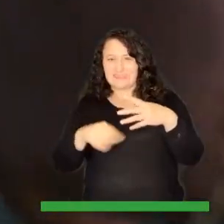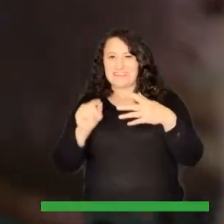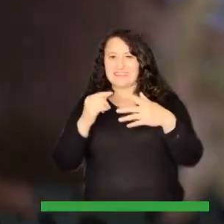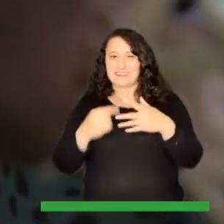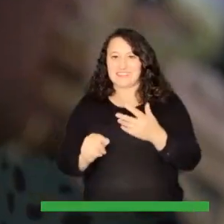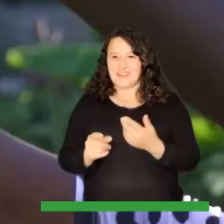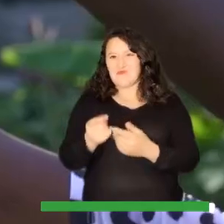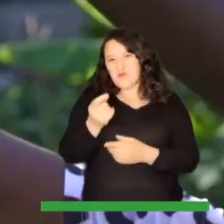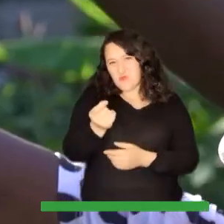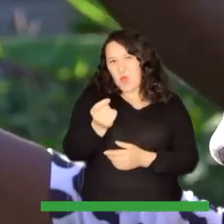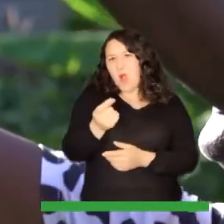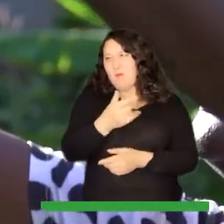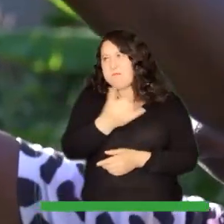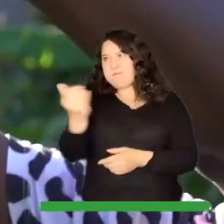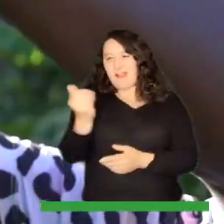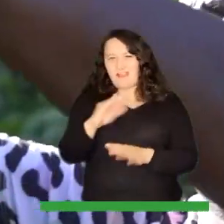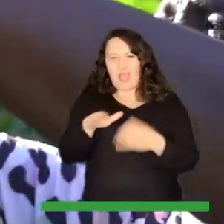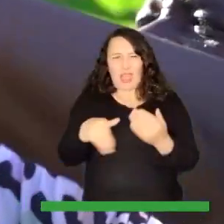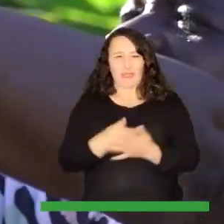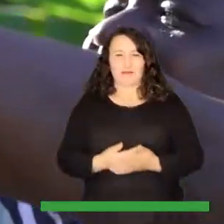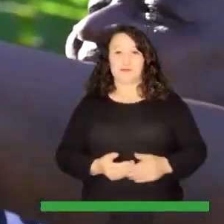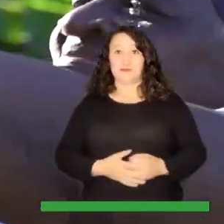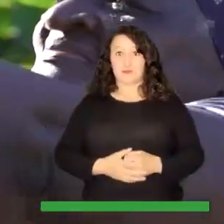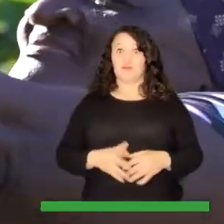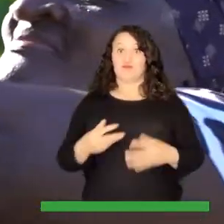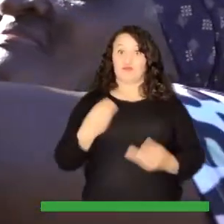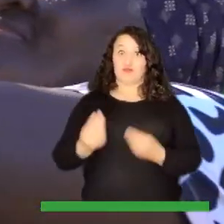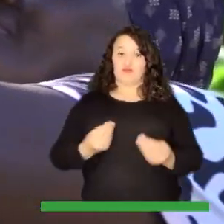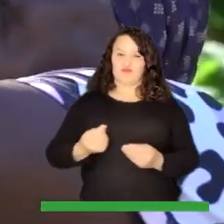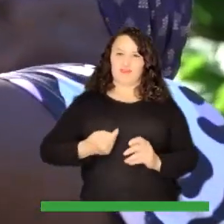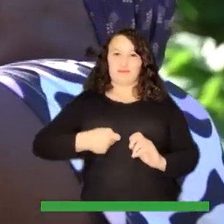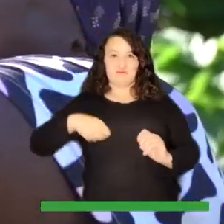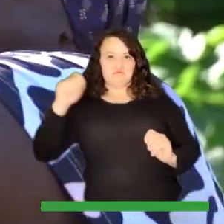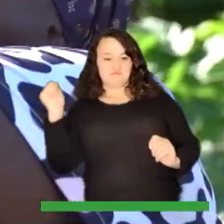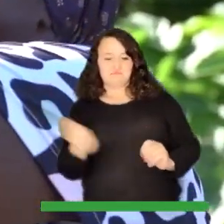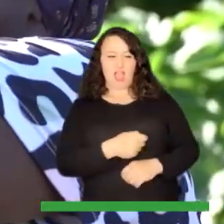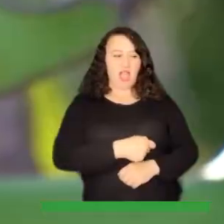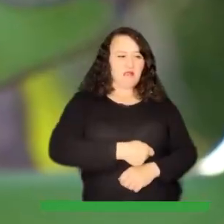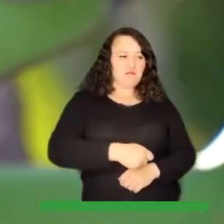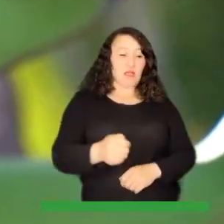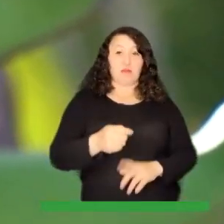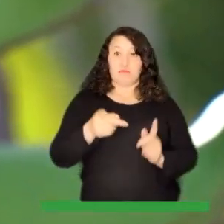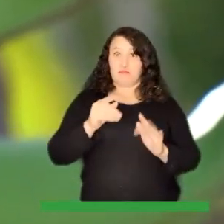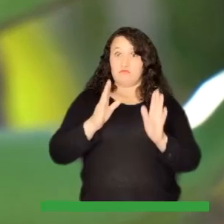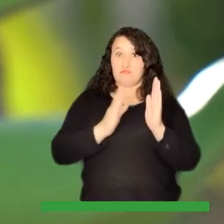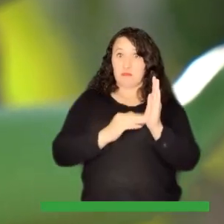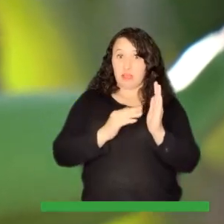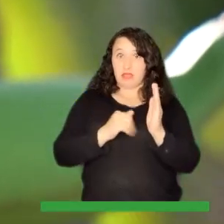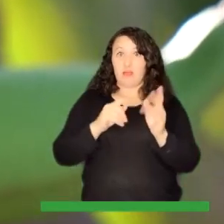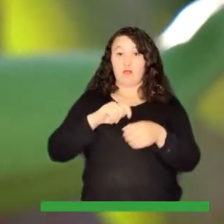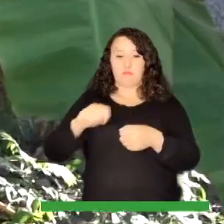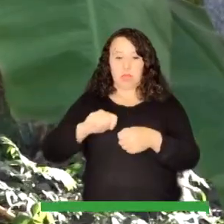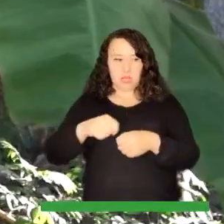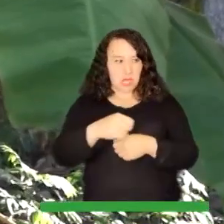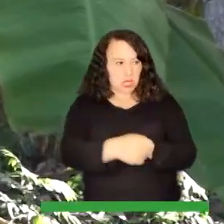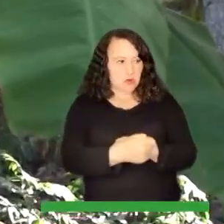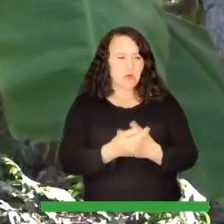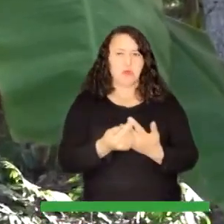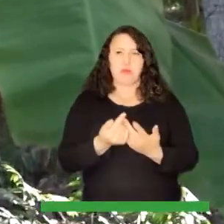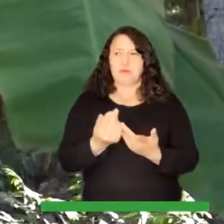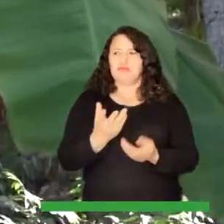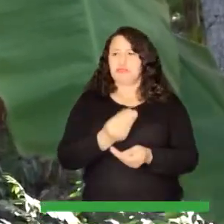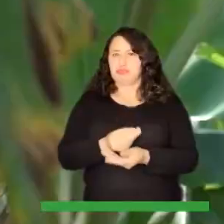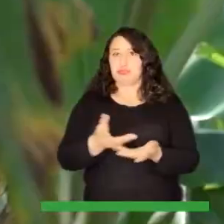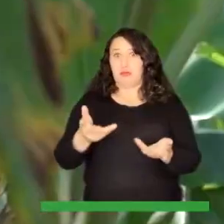tengo un poquito. Cuando yo voy a hacer mi rondón, yo solamente como mi machete y bajo. Llevo mi plátano, mi banano, mi cuatro filas,